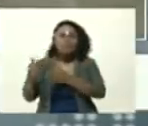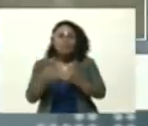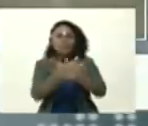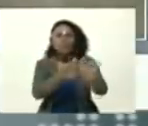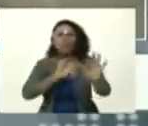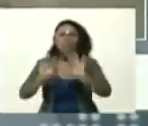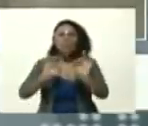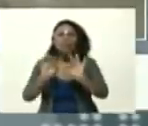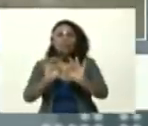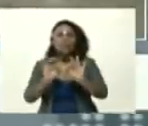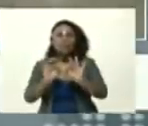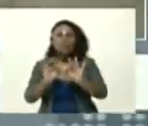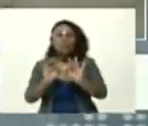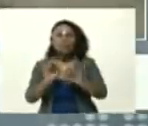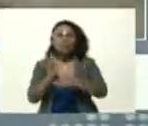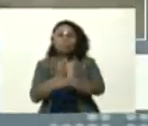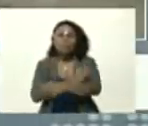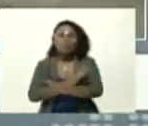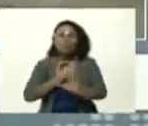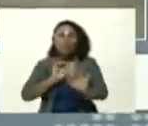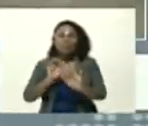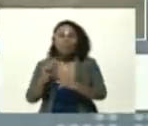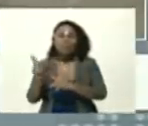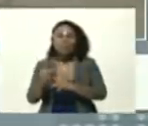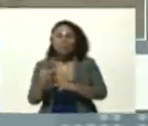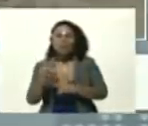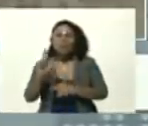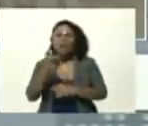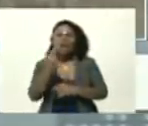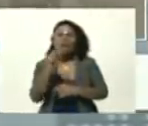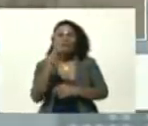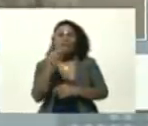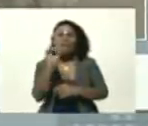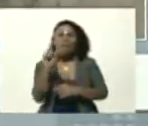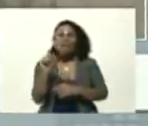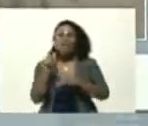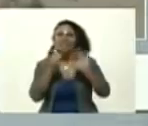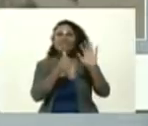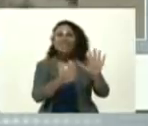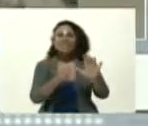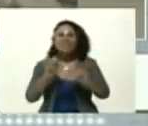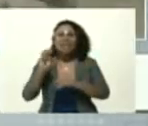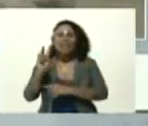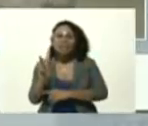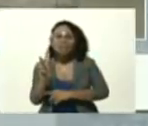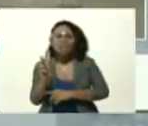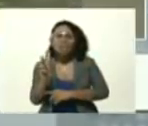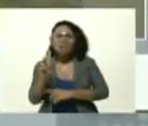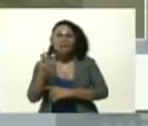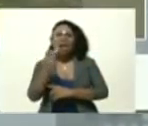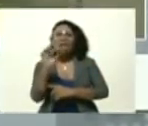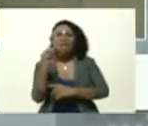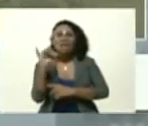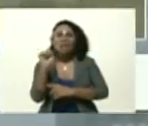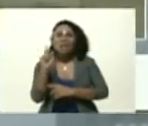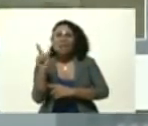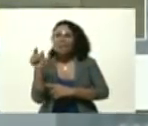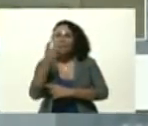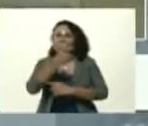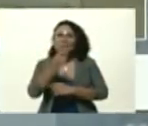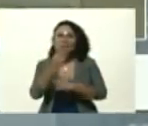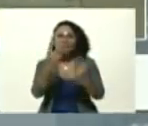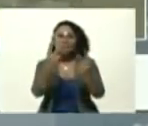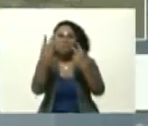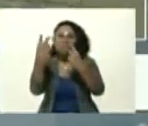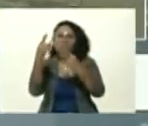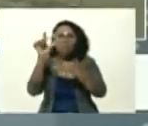preventivos. Ah, no, entonces viene alguien, no, se llama gavión. Entonces tú dices, hay 62 gaviones, yo no entiendo. Y la gente que te está escuchando